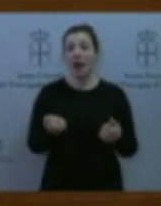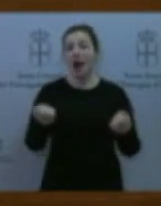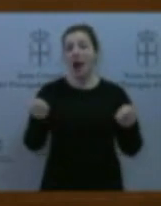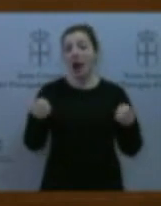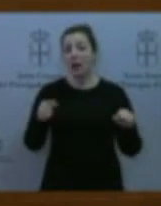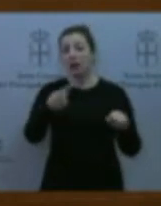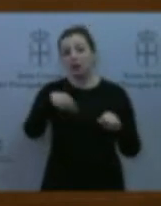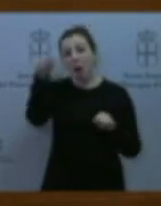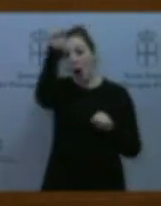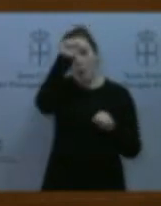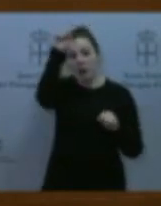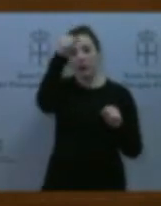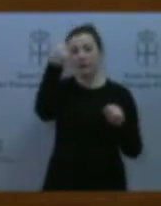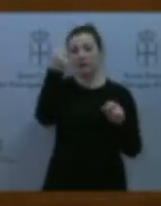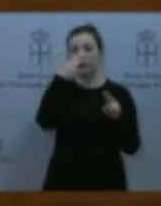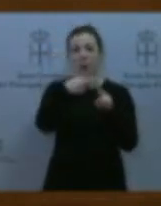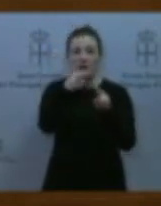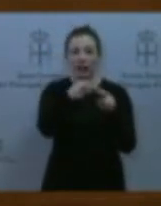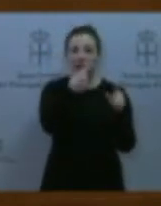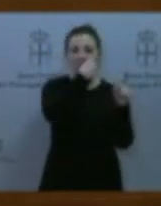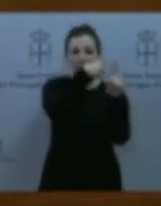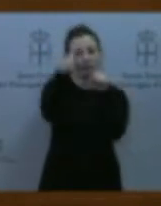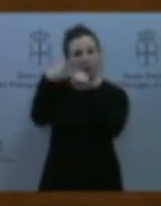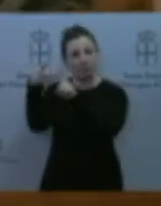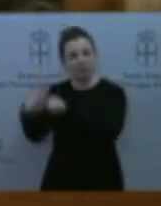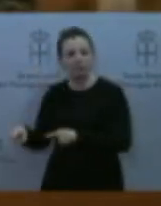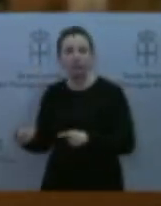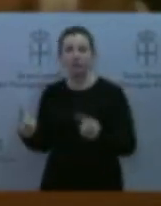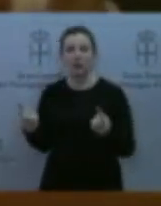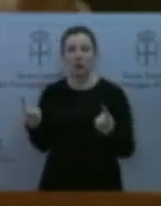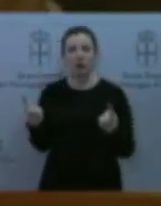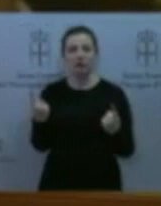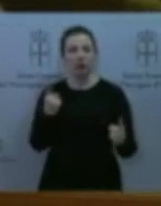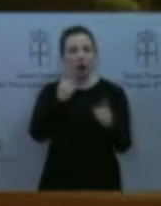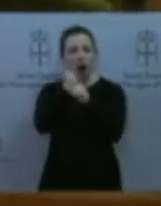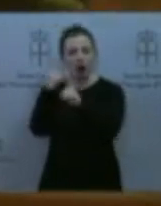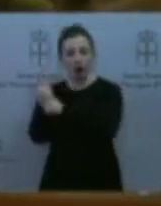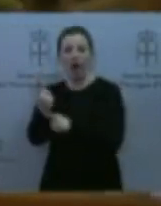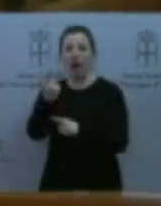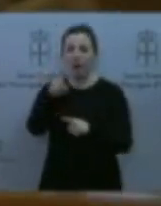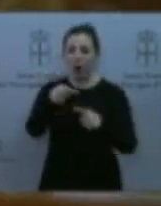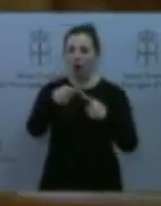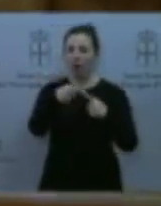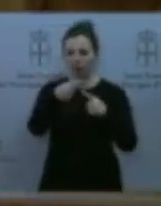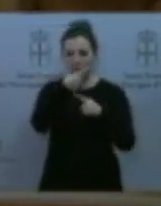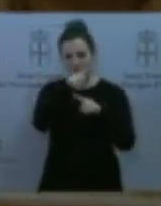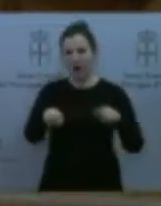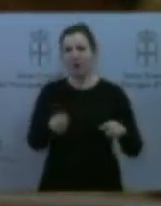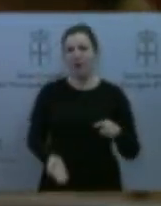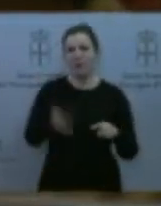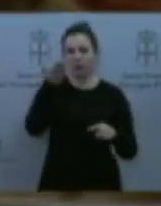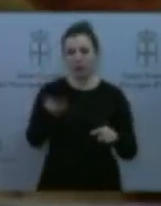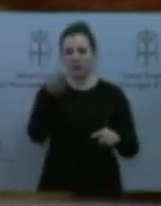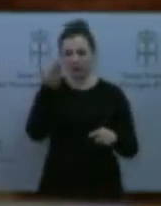muy enfrentadas e incluso grandes diferencias en el relato de la historia de